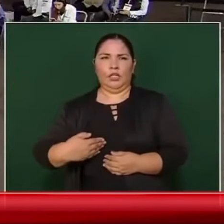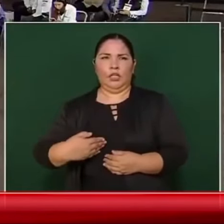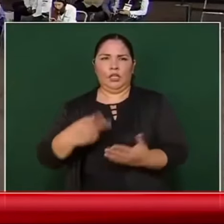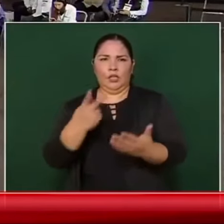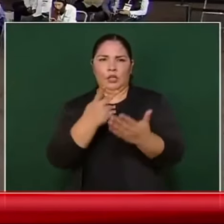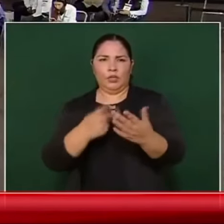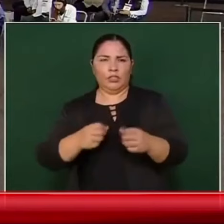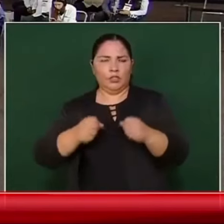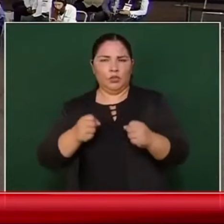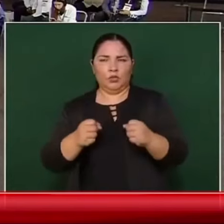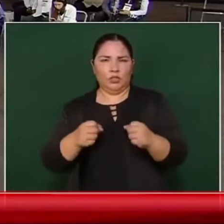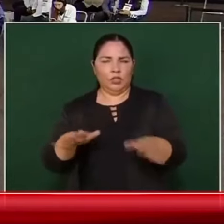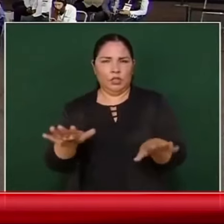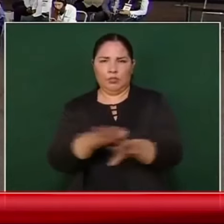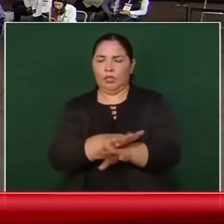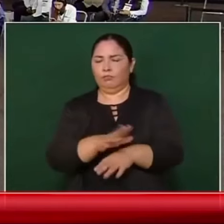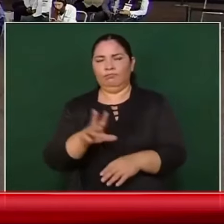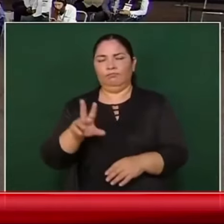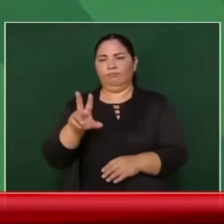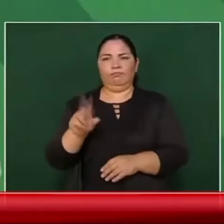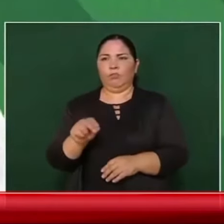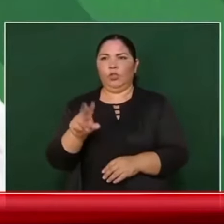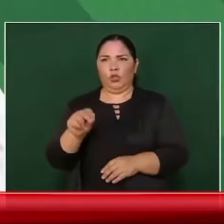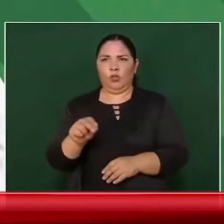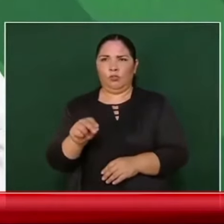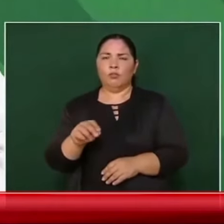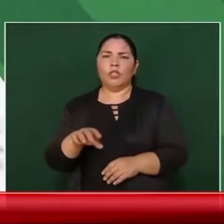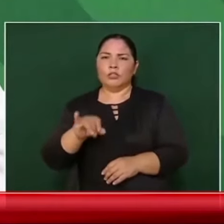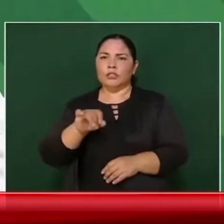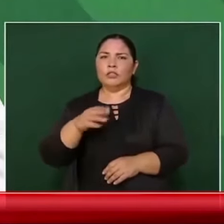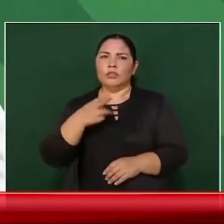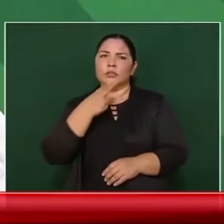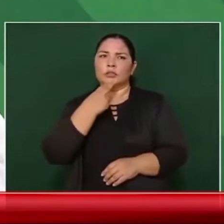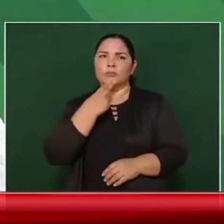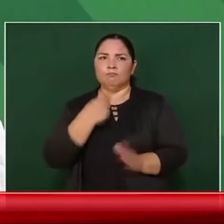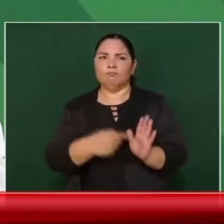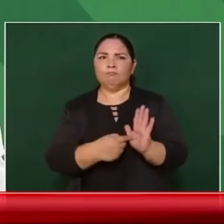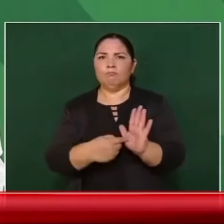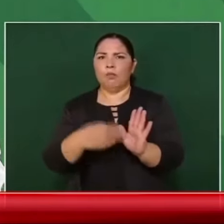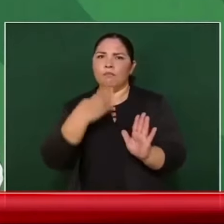cambiaría no no porque nos está dando los resultados